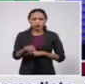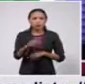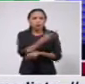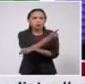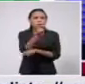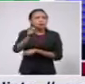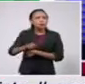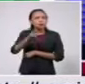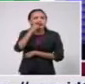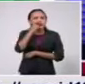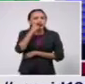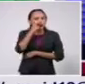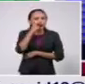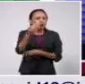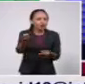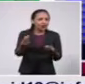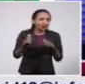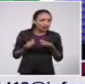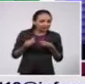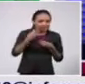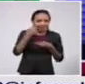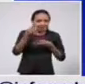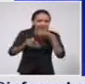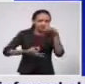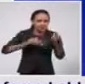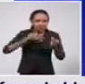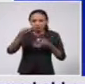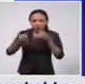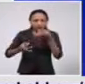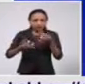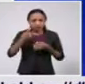Millán, donde se ve la que ha representado